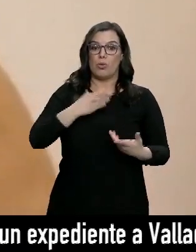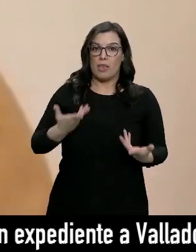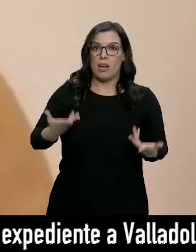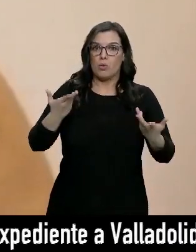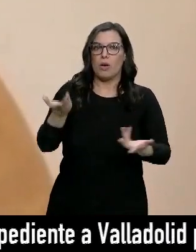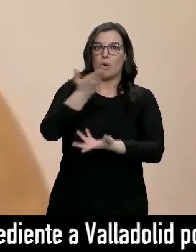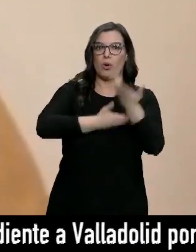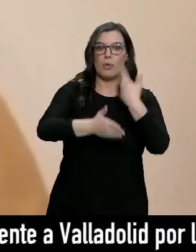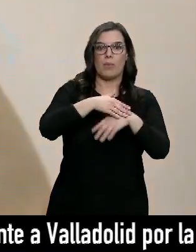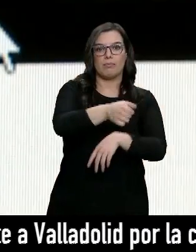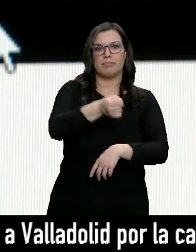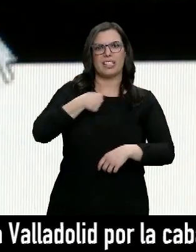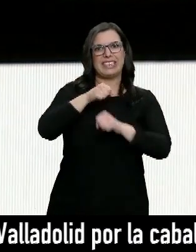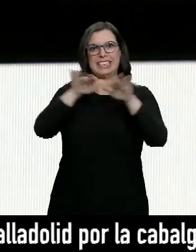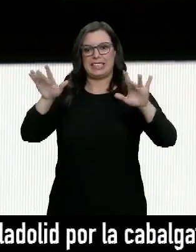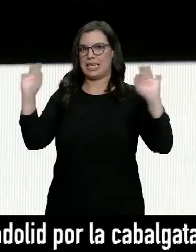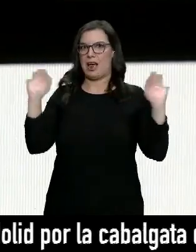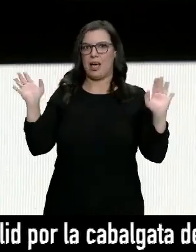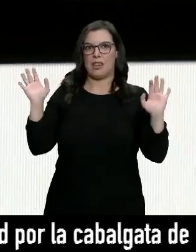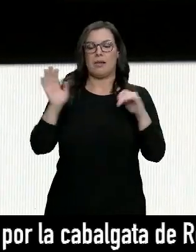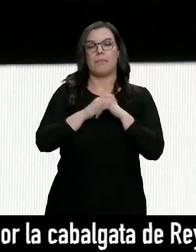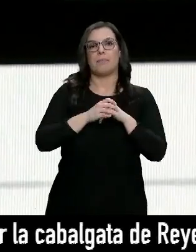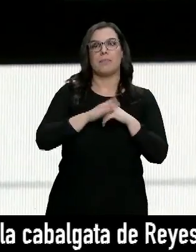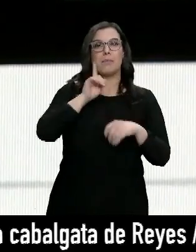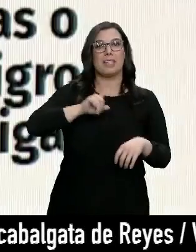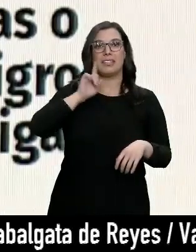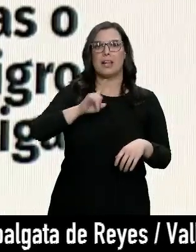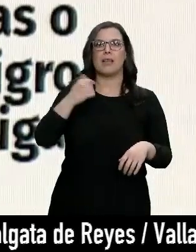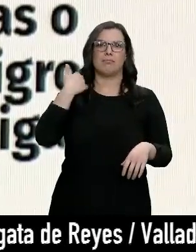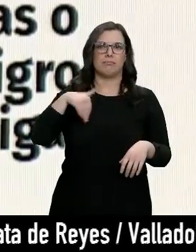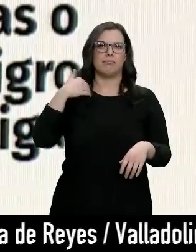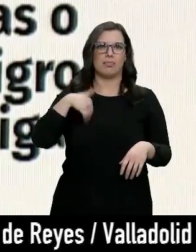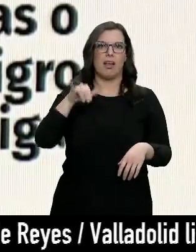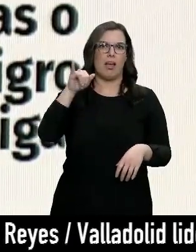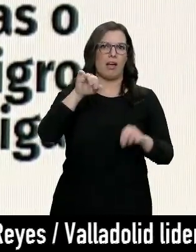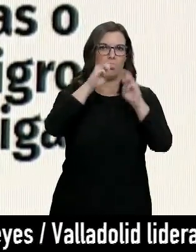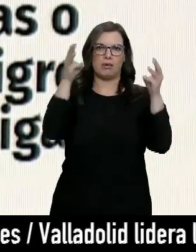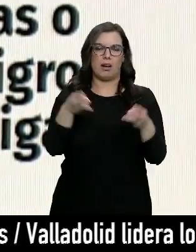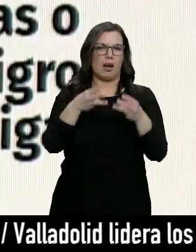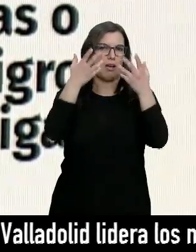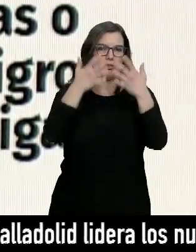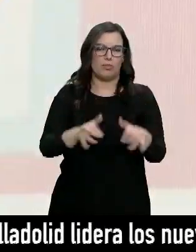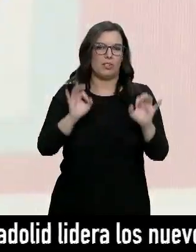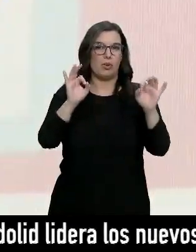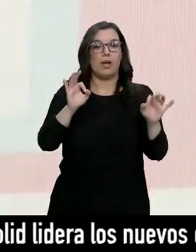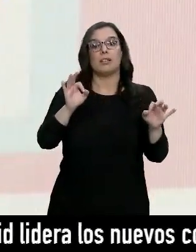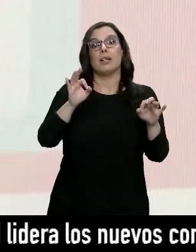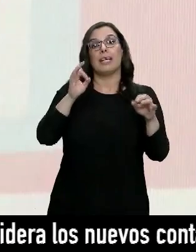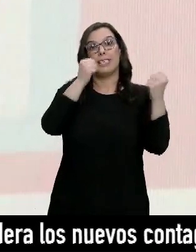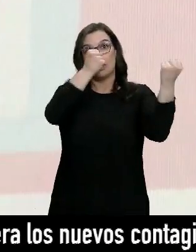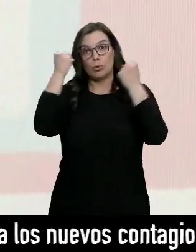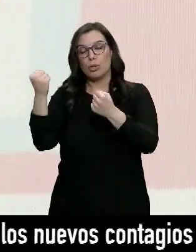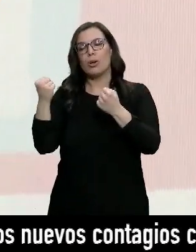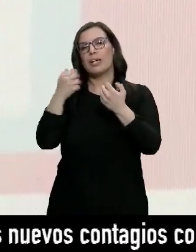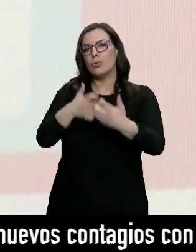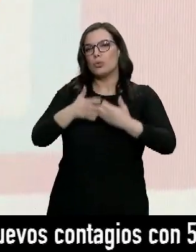para frenarla es no difundirla. Los bulos ya han cogido sitio fijo en Internet. Para nuestra tranquilidad, las instituciones siguen luchando para que cada